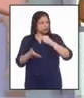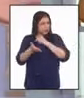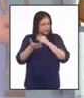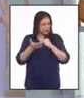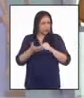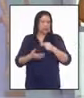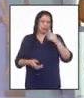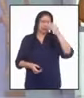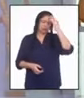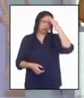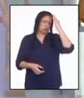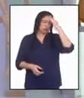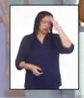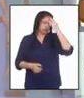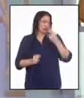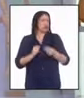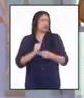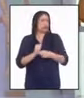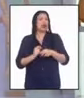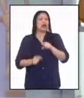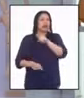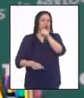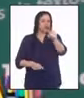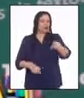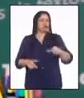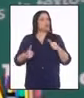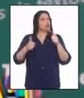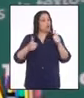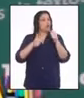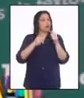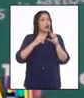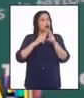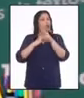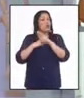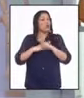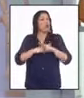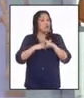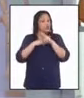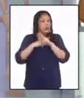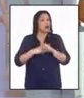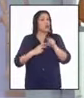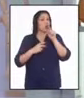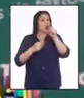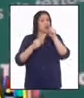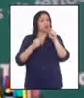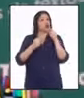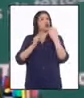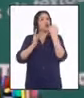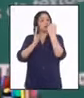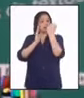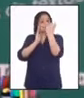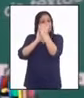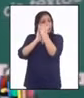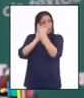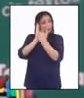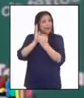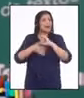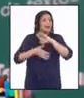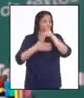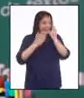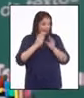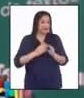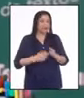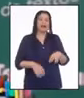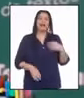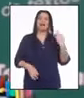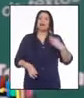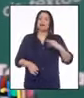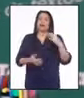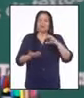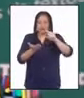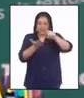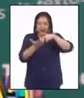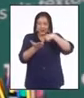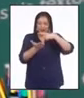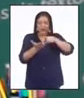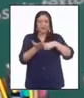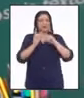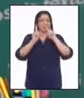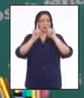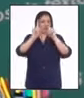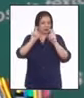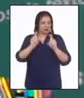estoy segura que nuestras amigas y amigos serán muy cuidadosas y cuidadosos con esos detalles. Como siempre, nos han llegado algunas